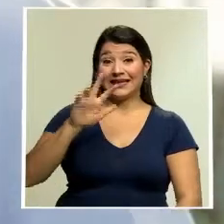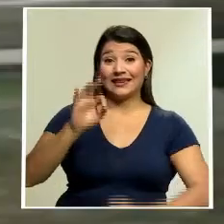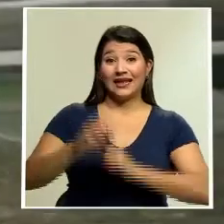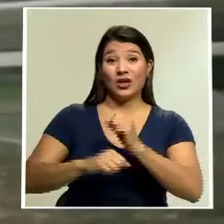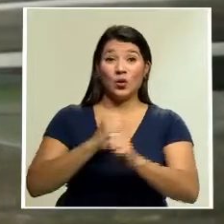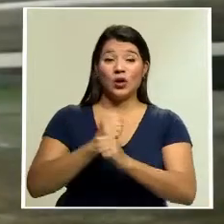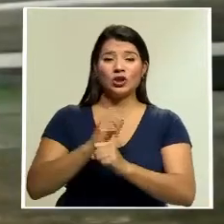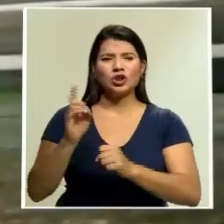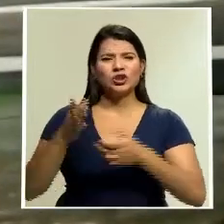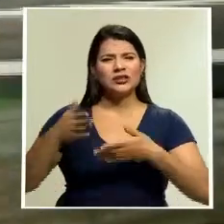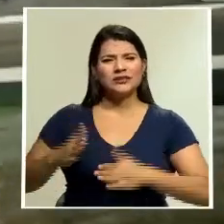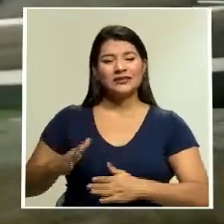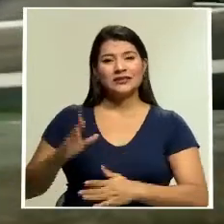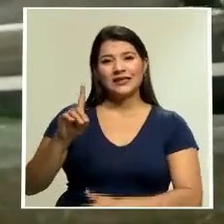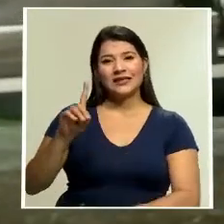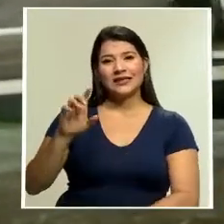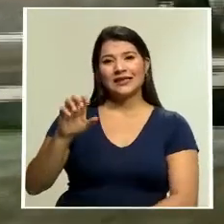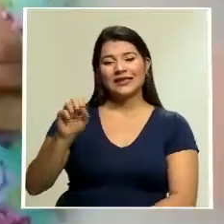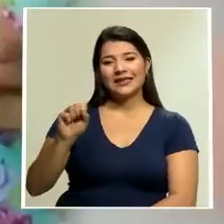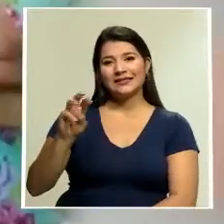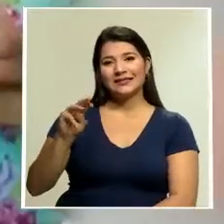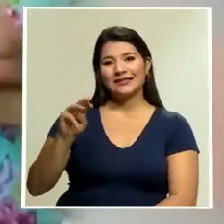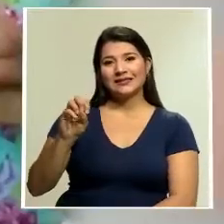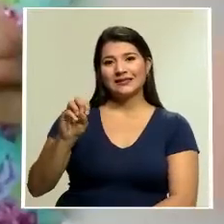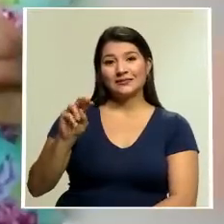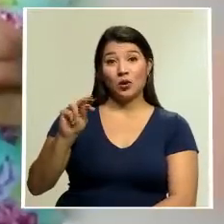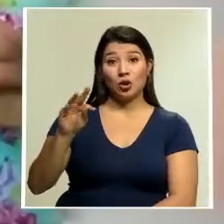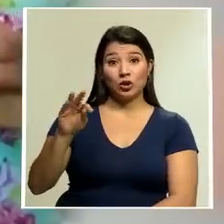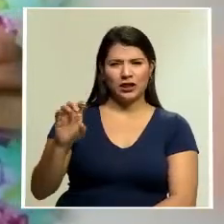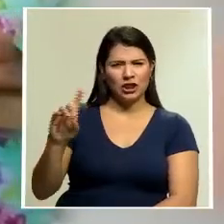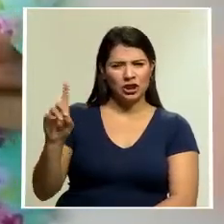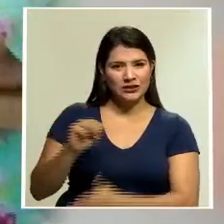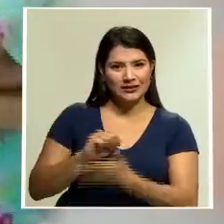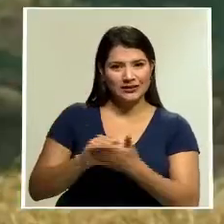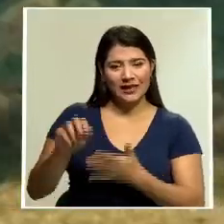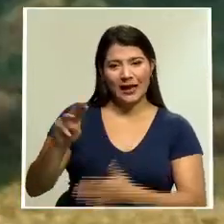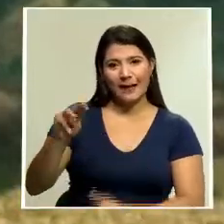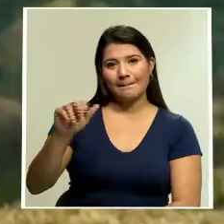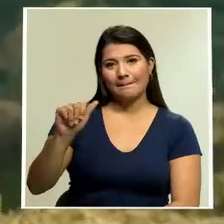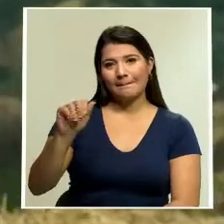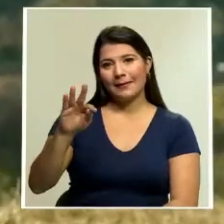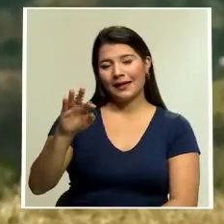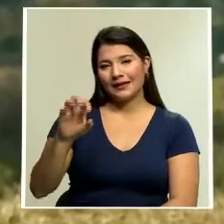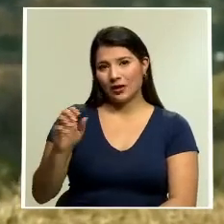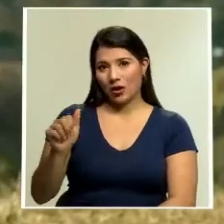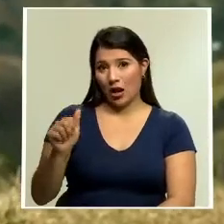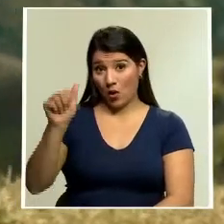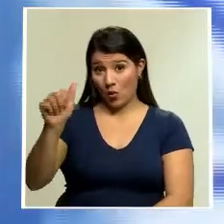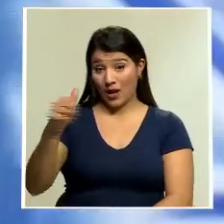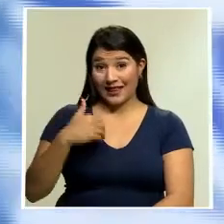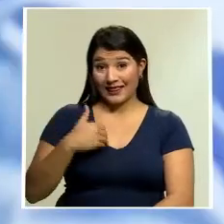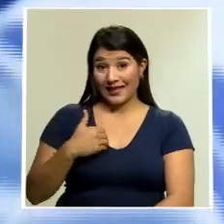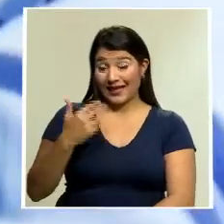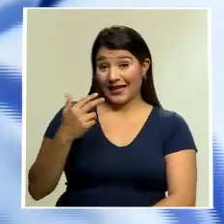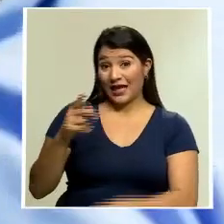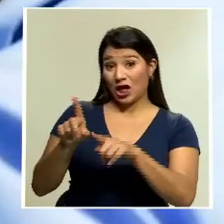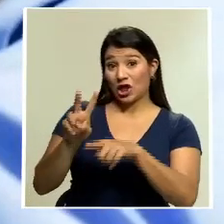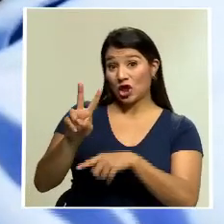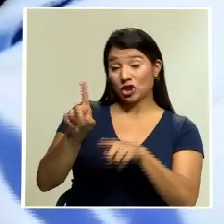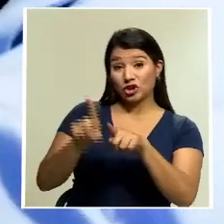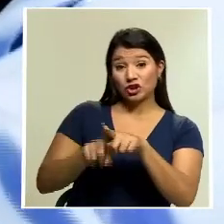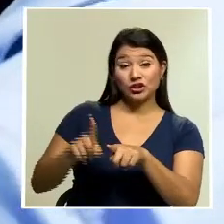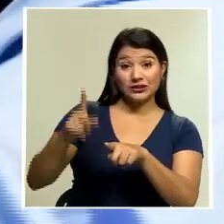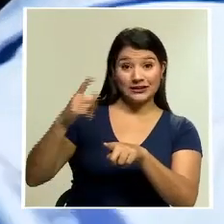localidad de Desmonte, en el cantón de San Mateo de Alajuela. Es el mayor de 3 hijos del hogar formado por el transportista don